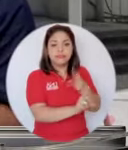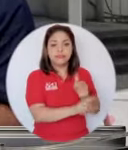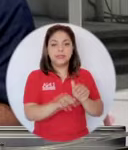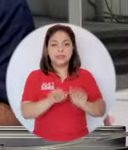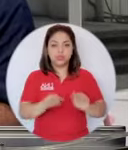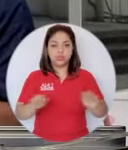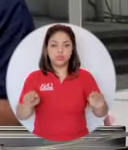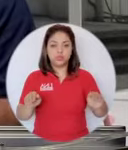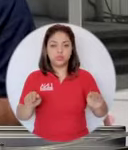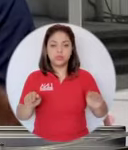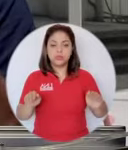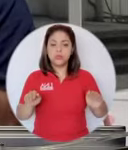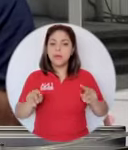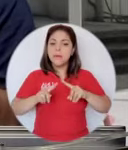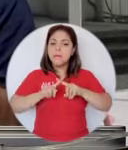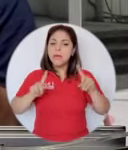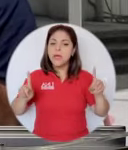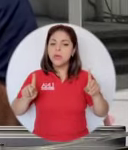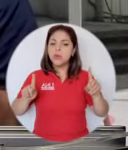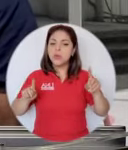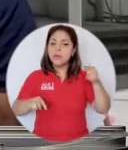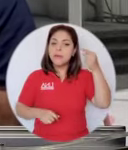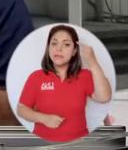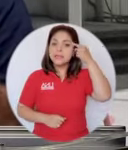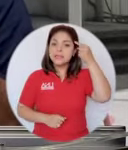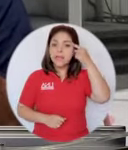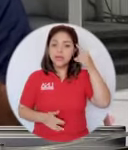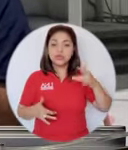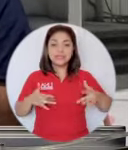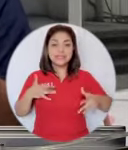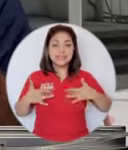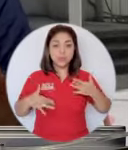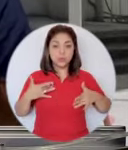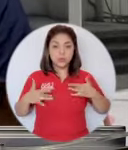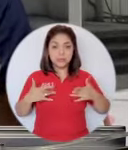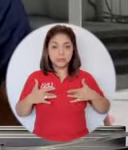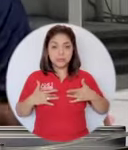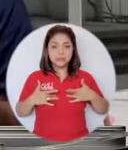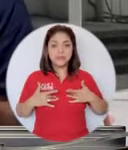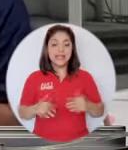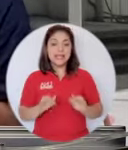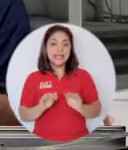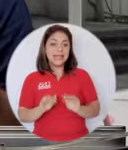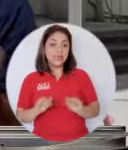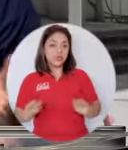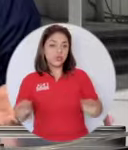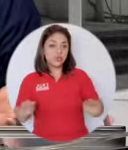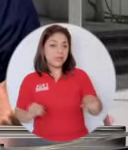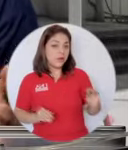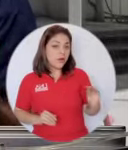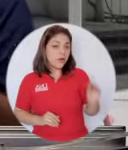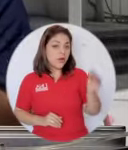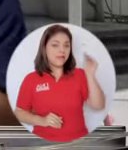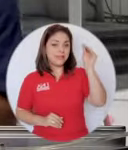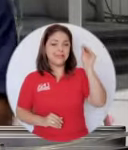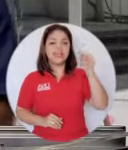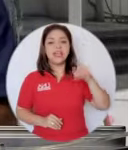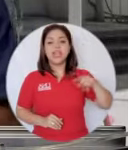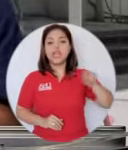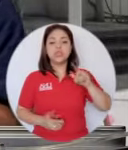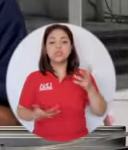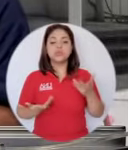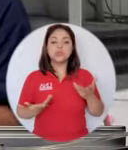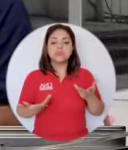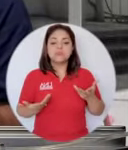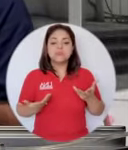aplicárselas a esta población. A lo que me refiero es que cuando pensamos en la sintomatología clínica, los niños y la gente